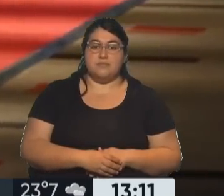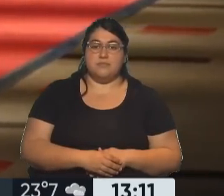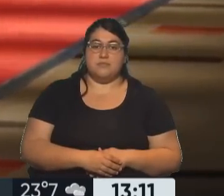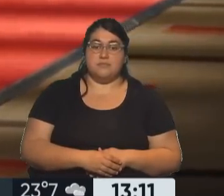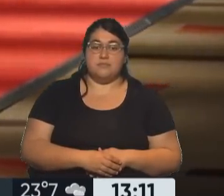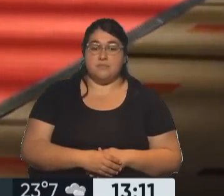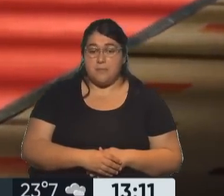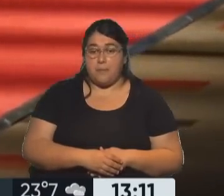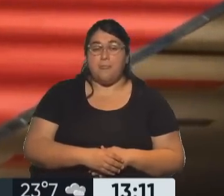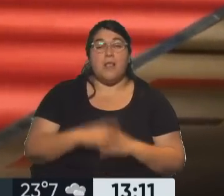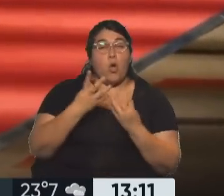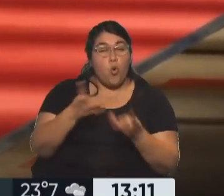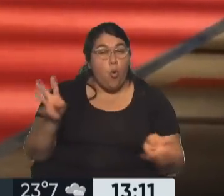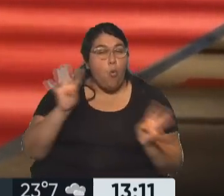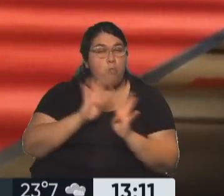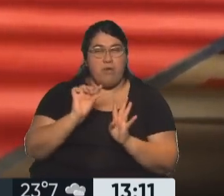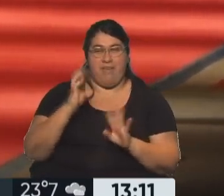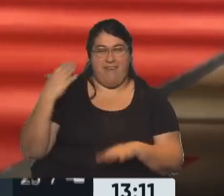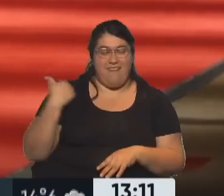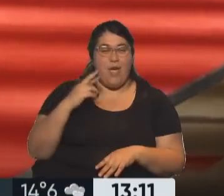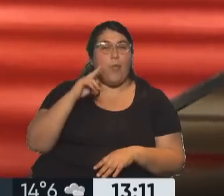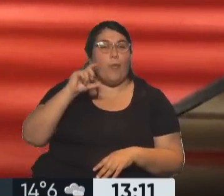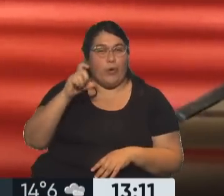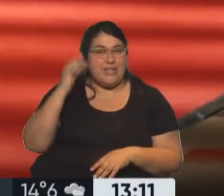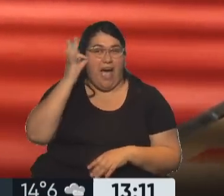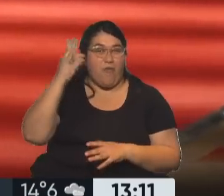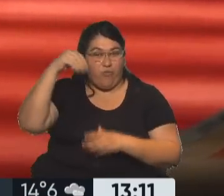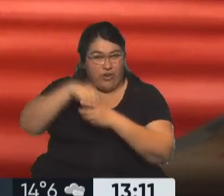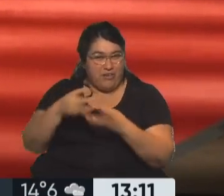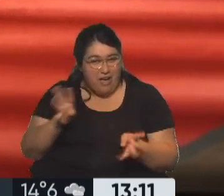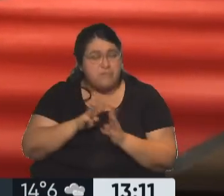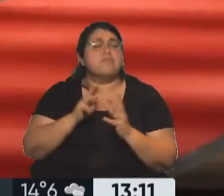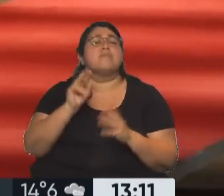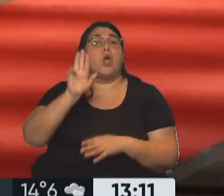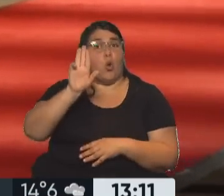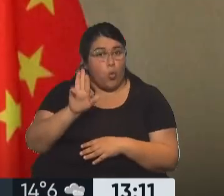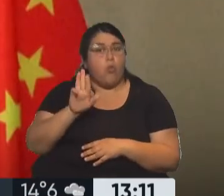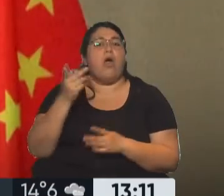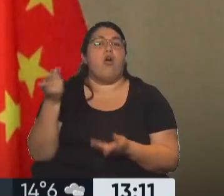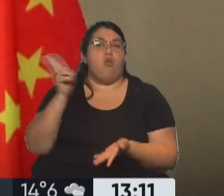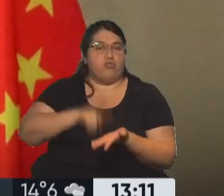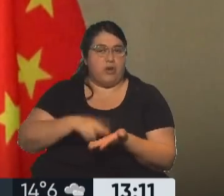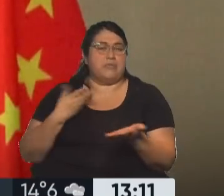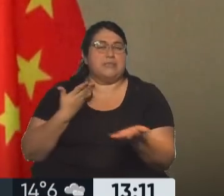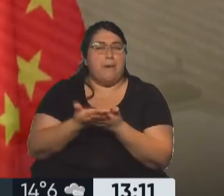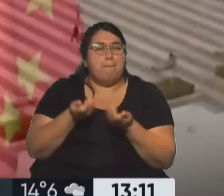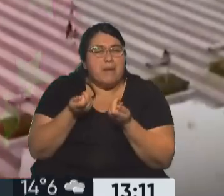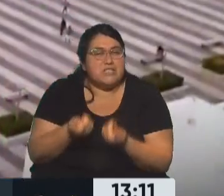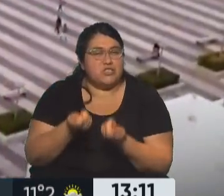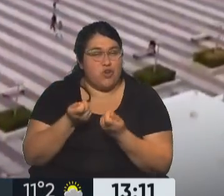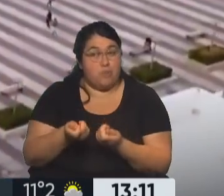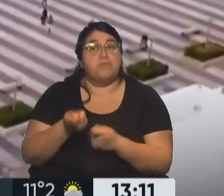Durante la reciente cumbre del Grupo de los BRICS en Sudáfrica, el presidente de Brasil, Luis Ignacio Lula da Silva, volvió a la carga con las presiones para que su